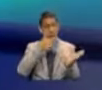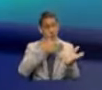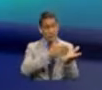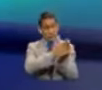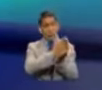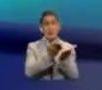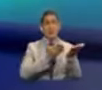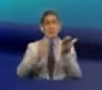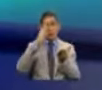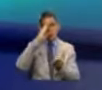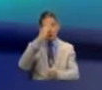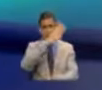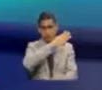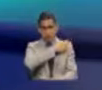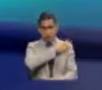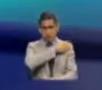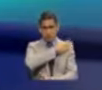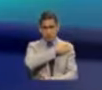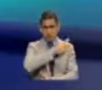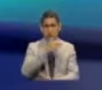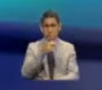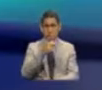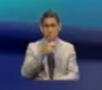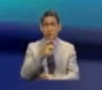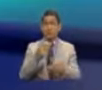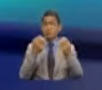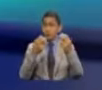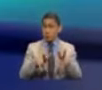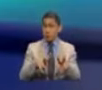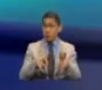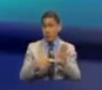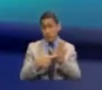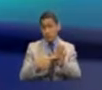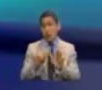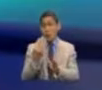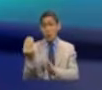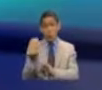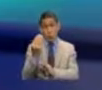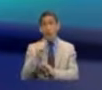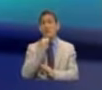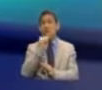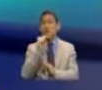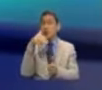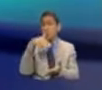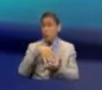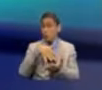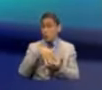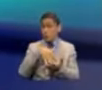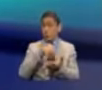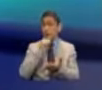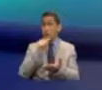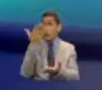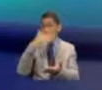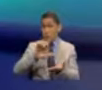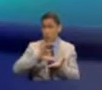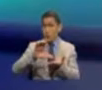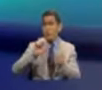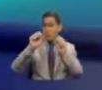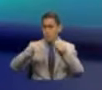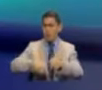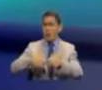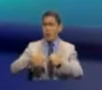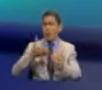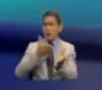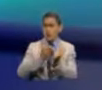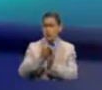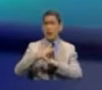voluntario, conocido como conscripción. Incluye que si un joven no culmina aún el colegio, accede a bachillerato